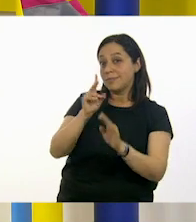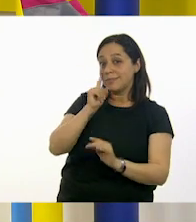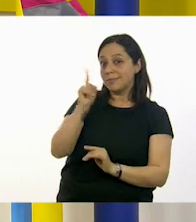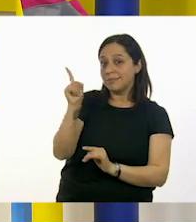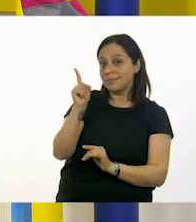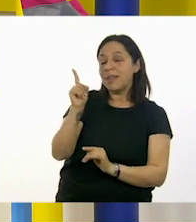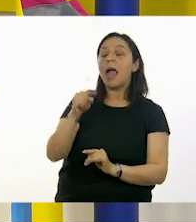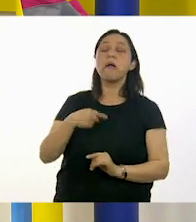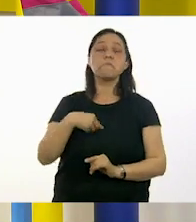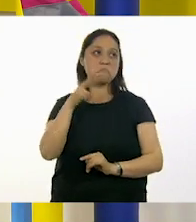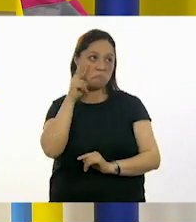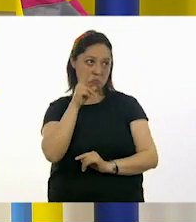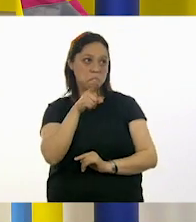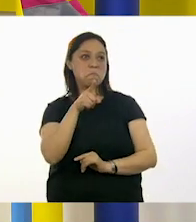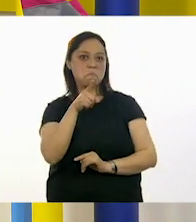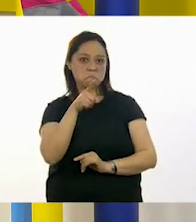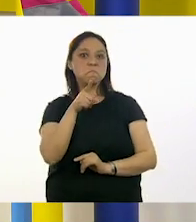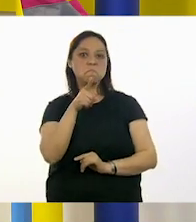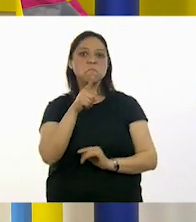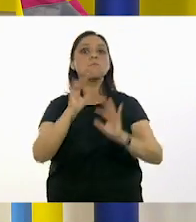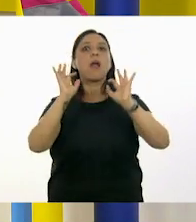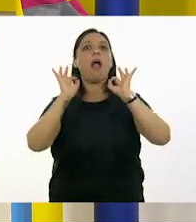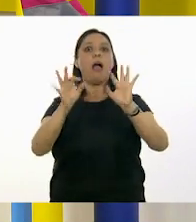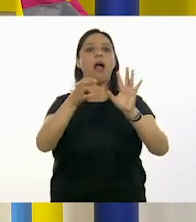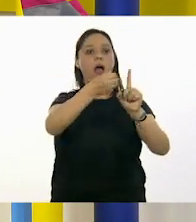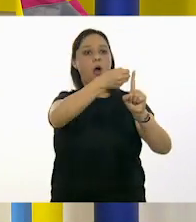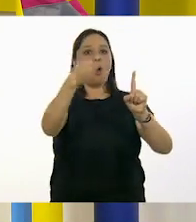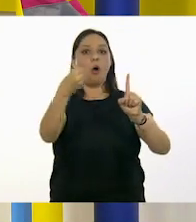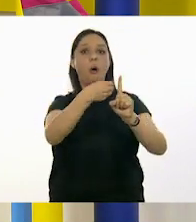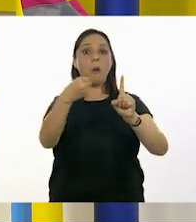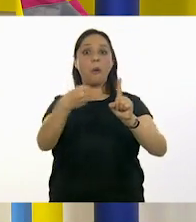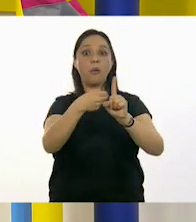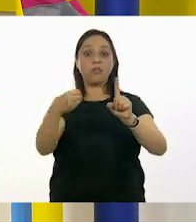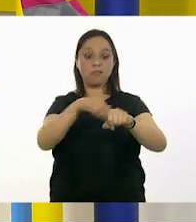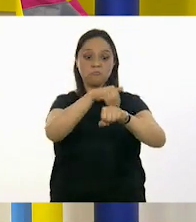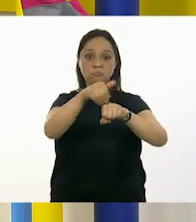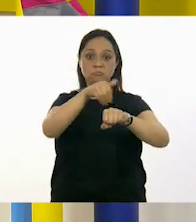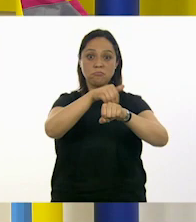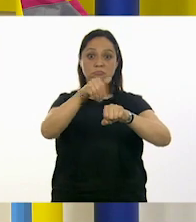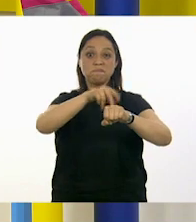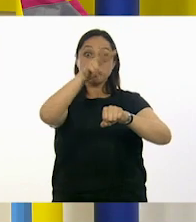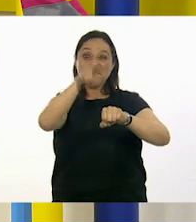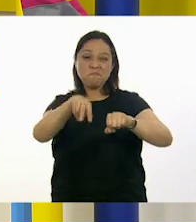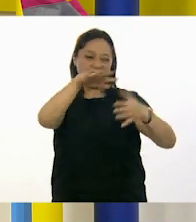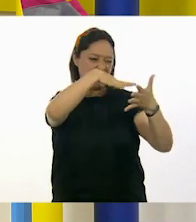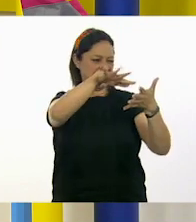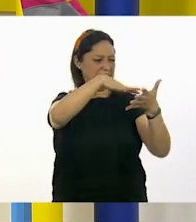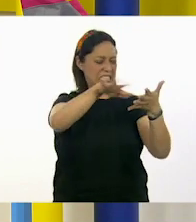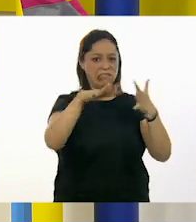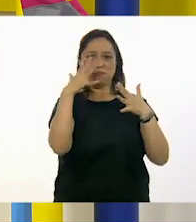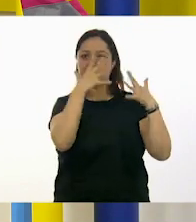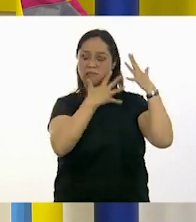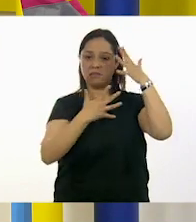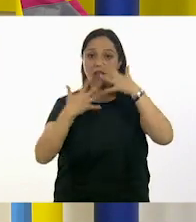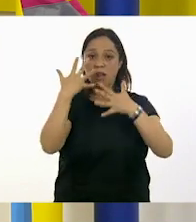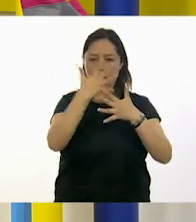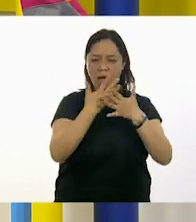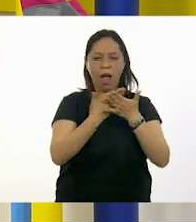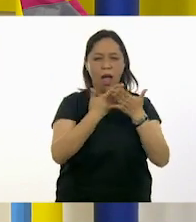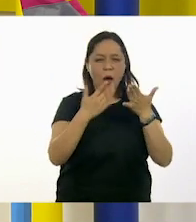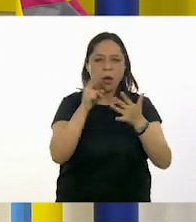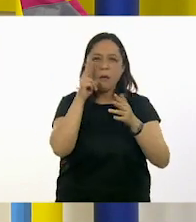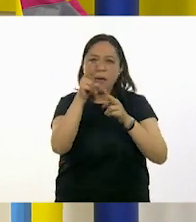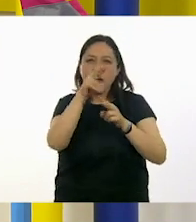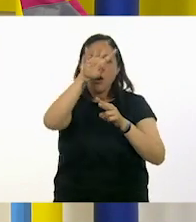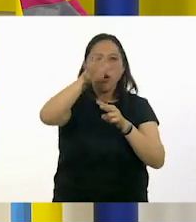yo veo que por fin le pusimos orden a todos los números, porque en realidad en el texto para mí fue muy confuso, pero ahora puedo